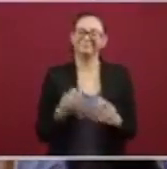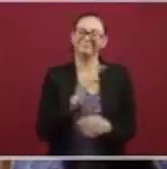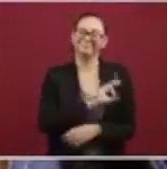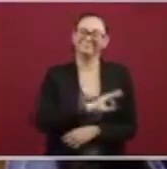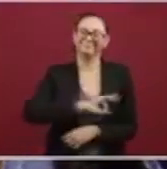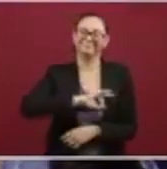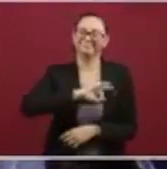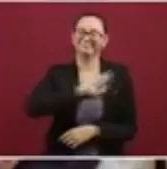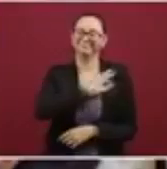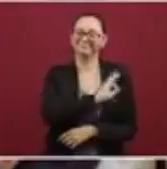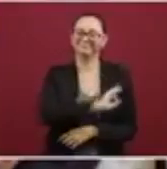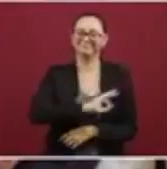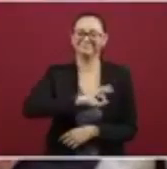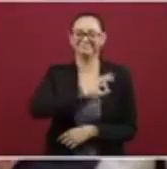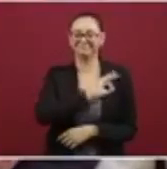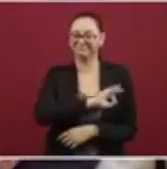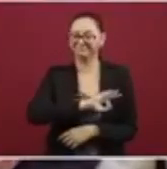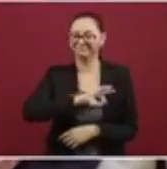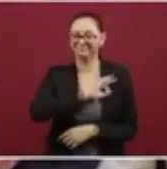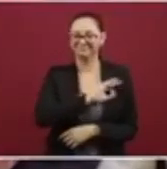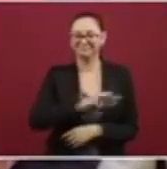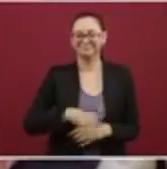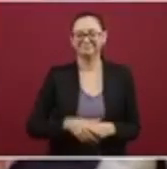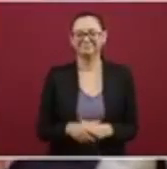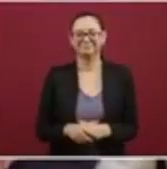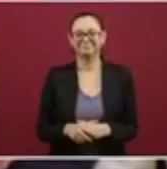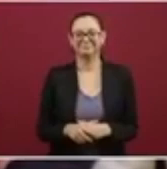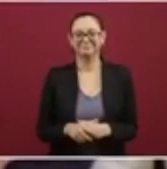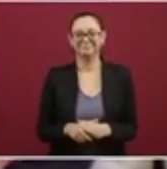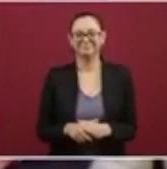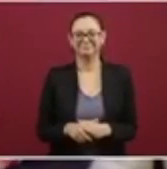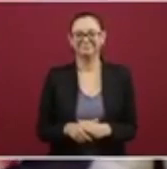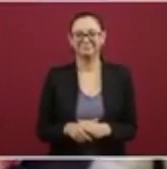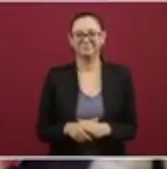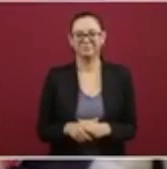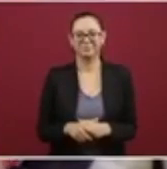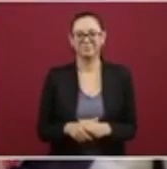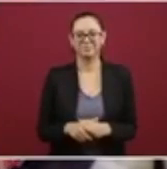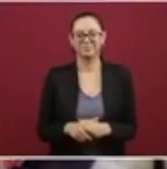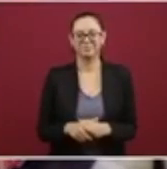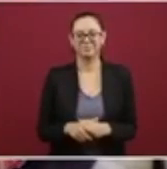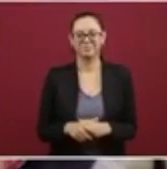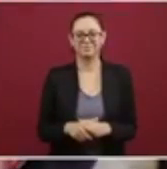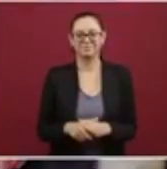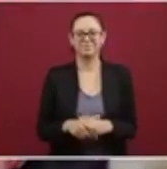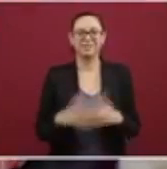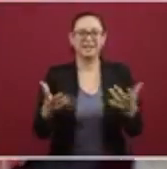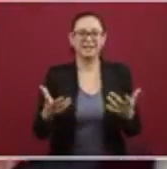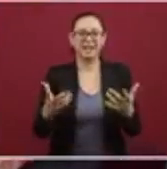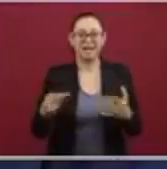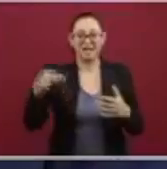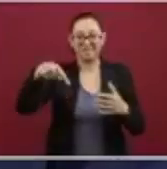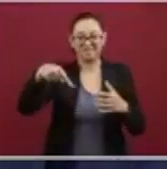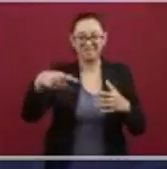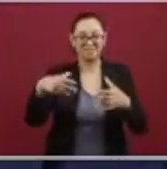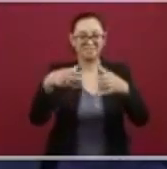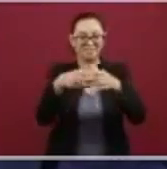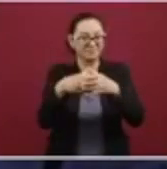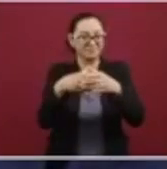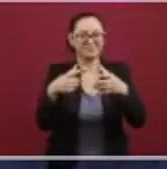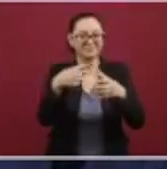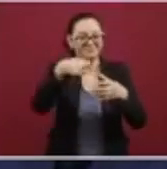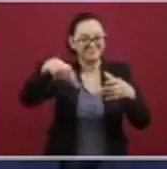felicidades. Si alguna de las mamás de este ramillete de